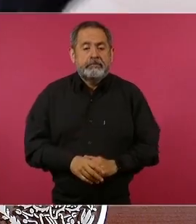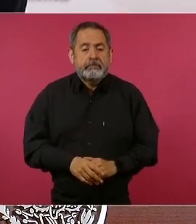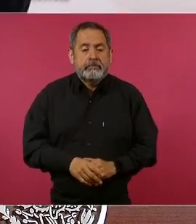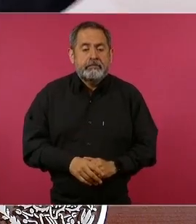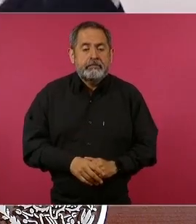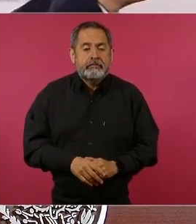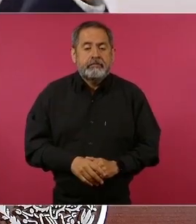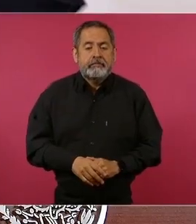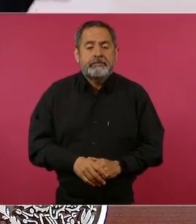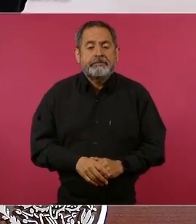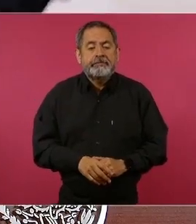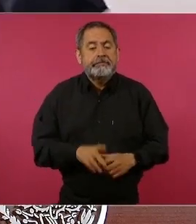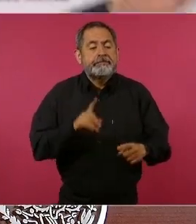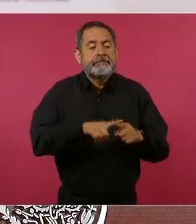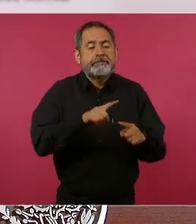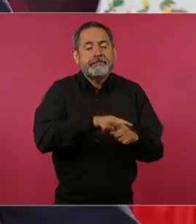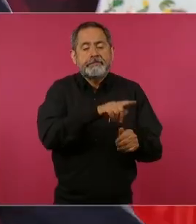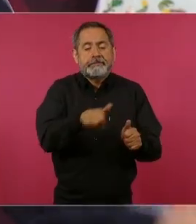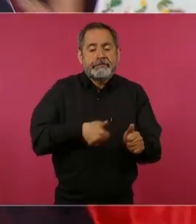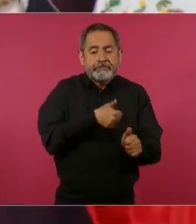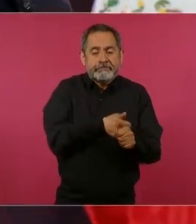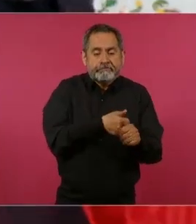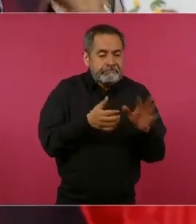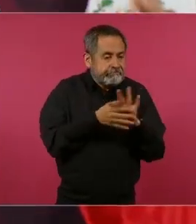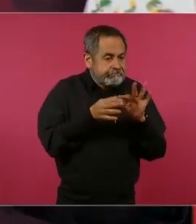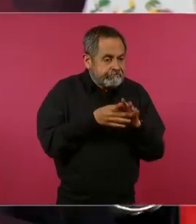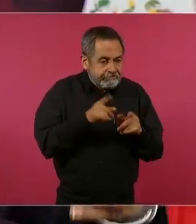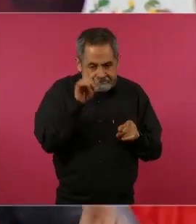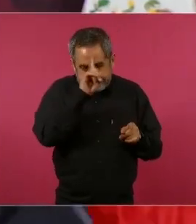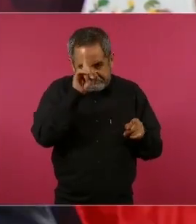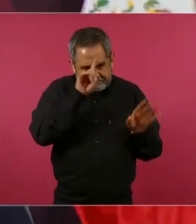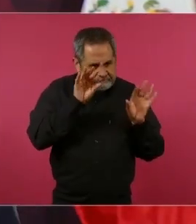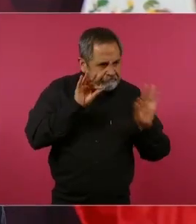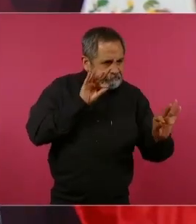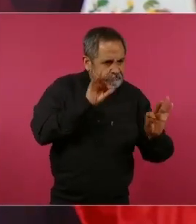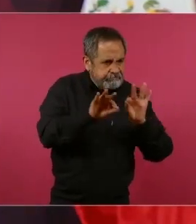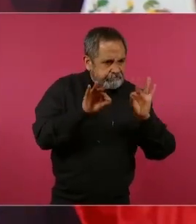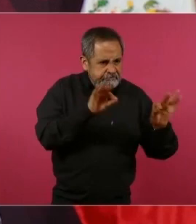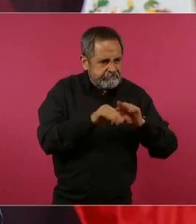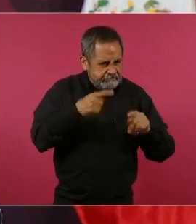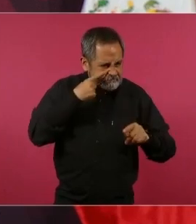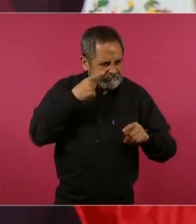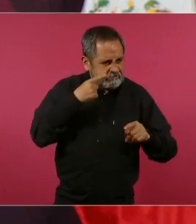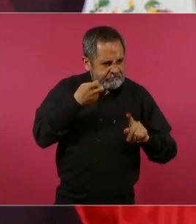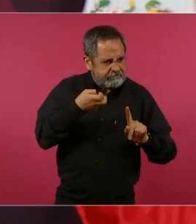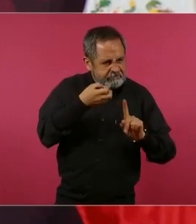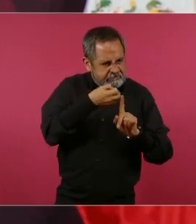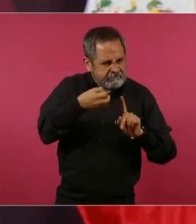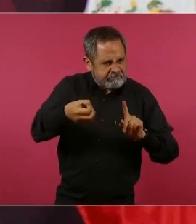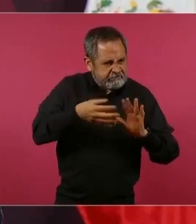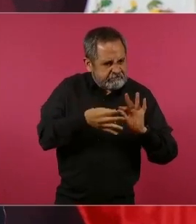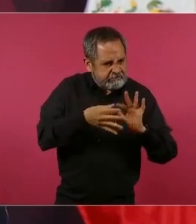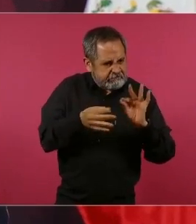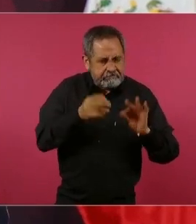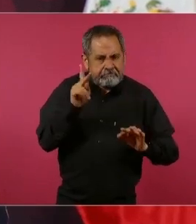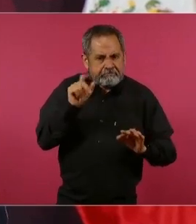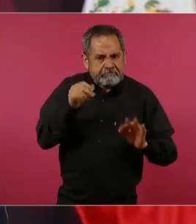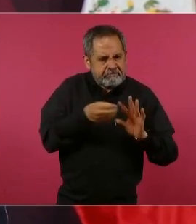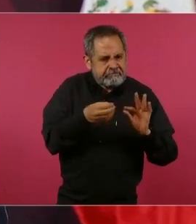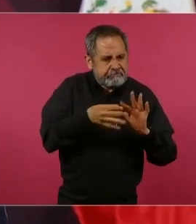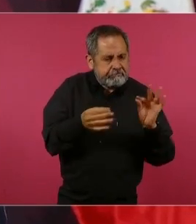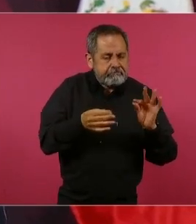¿Quién fue el que definió toda esta estrategia?